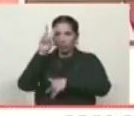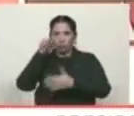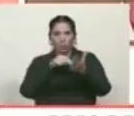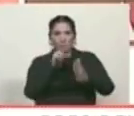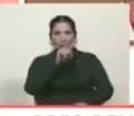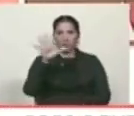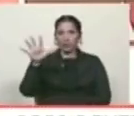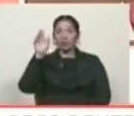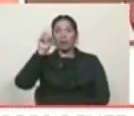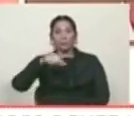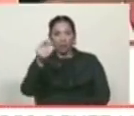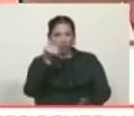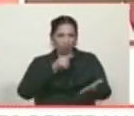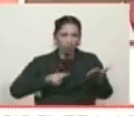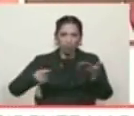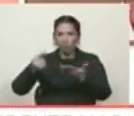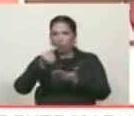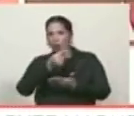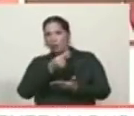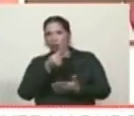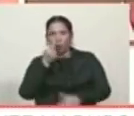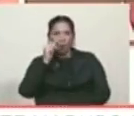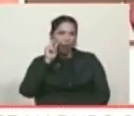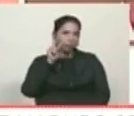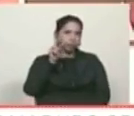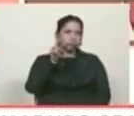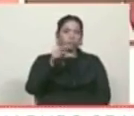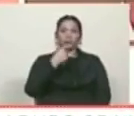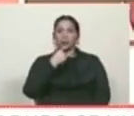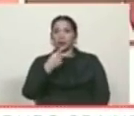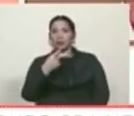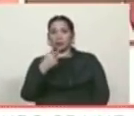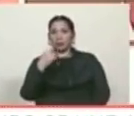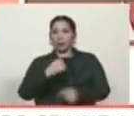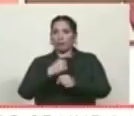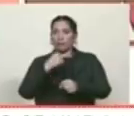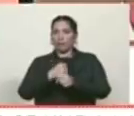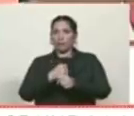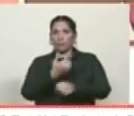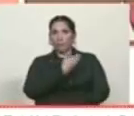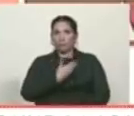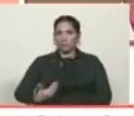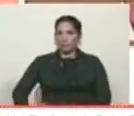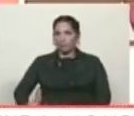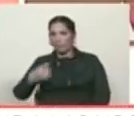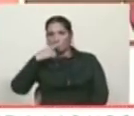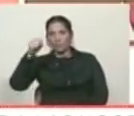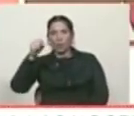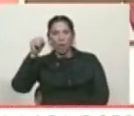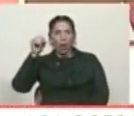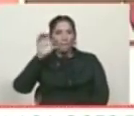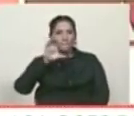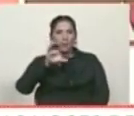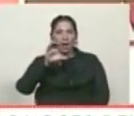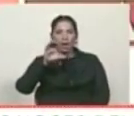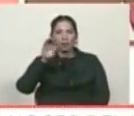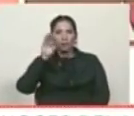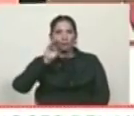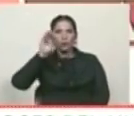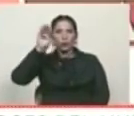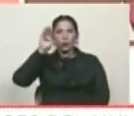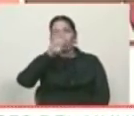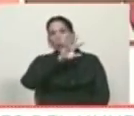2019-2025, pero que dibuja en el horizonte, como lo dijera el presidente obrero Nicolás Maduro, la patria futuro a 40,